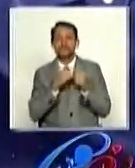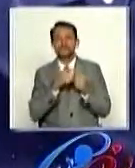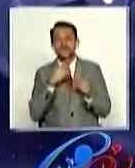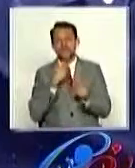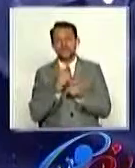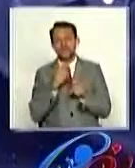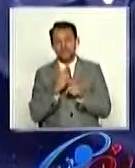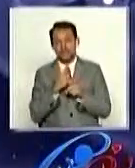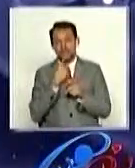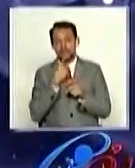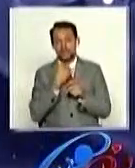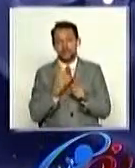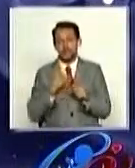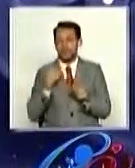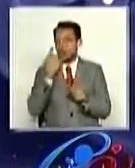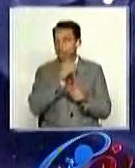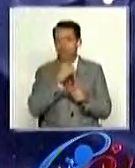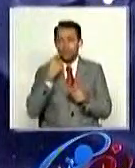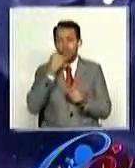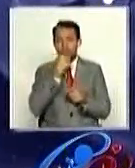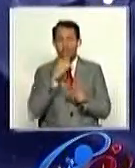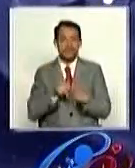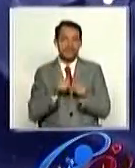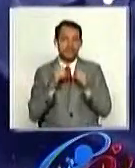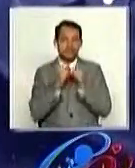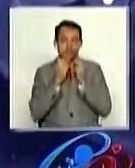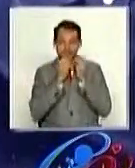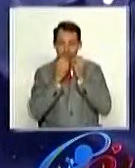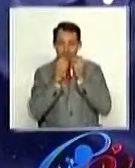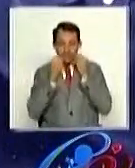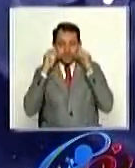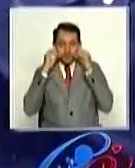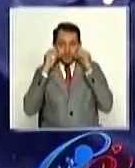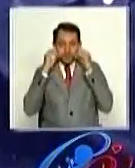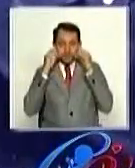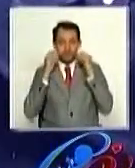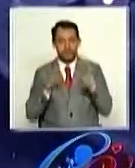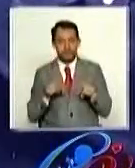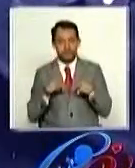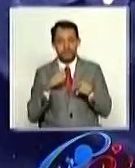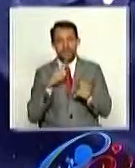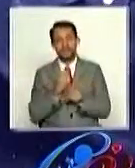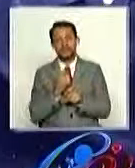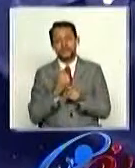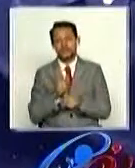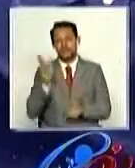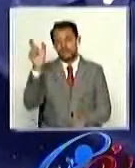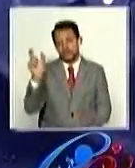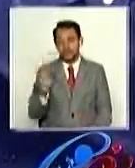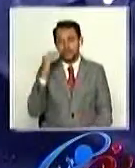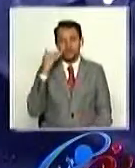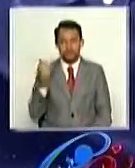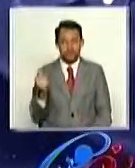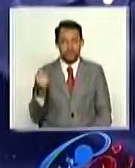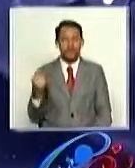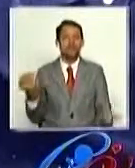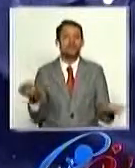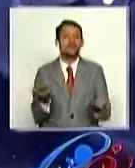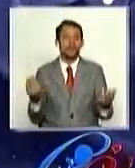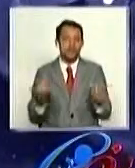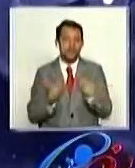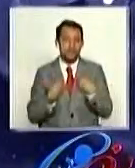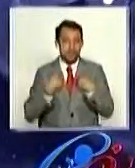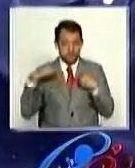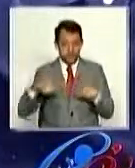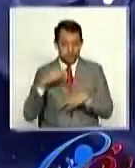que puede afectar totalmente todos los dientes inferiores. Desafortunadamente la paciente tampoco vive en el